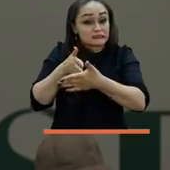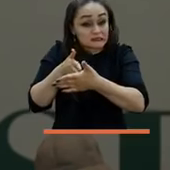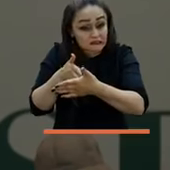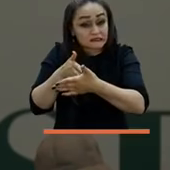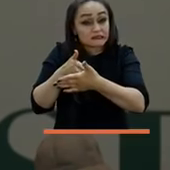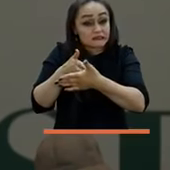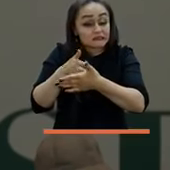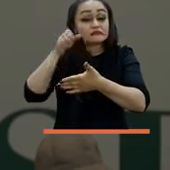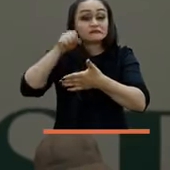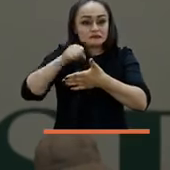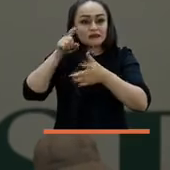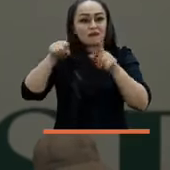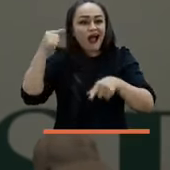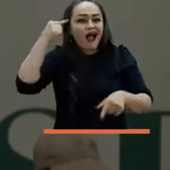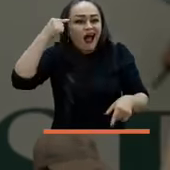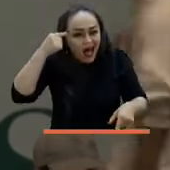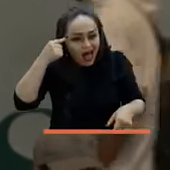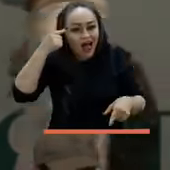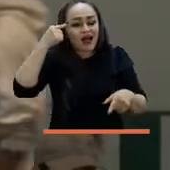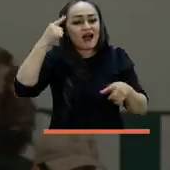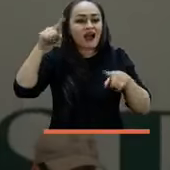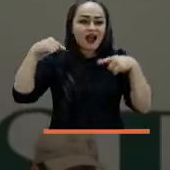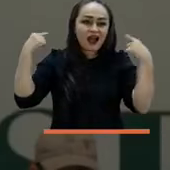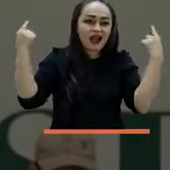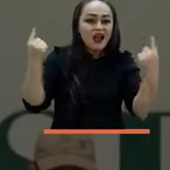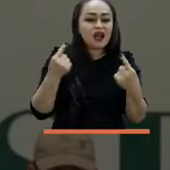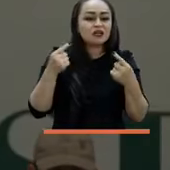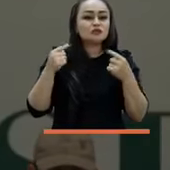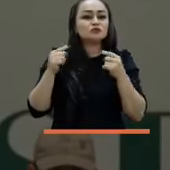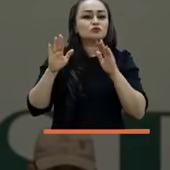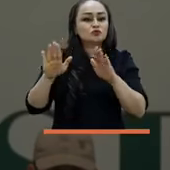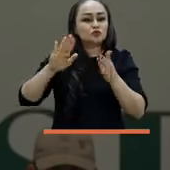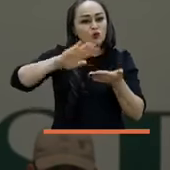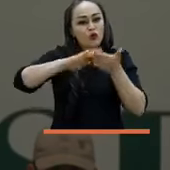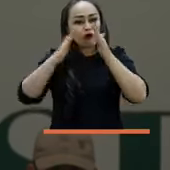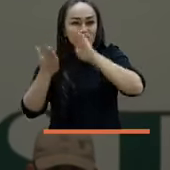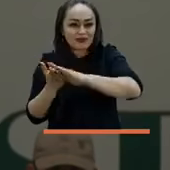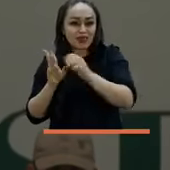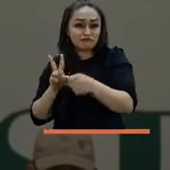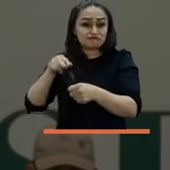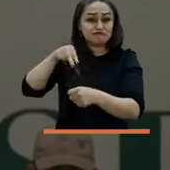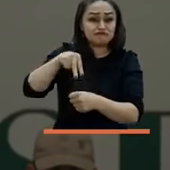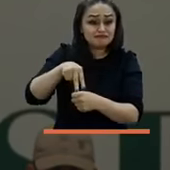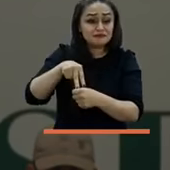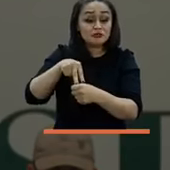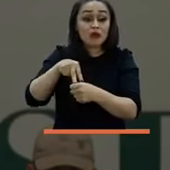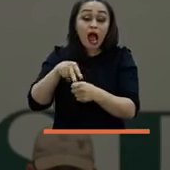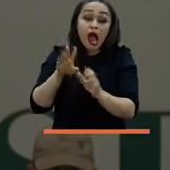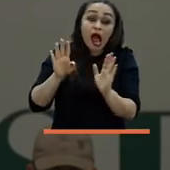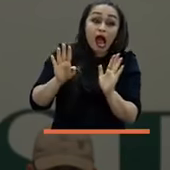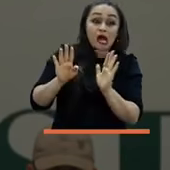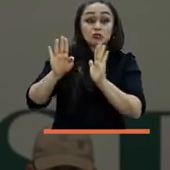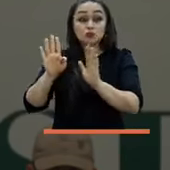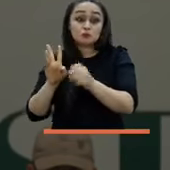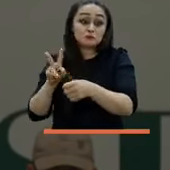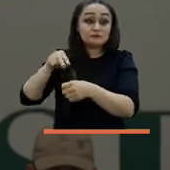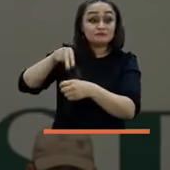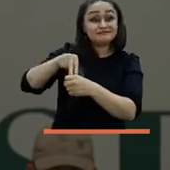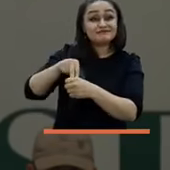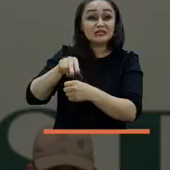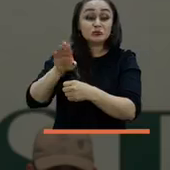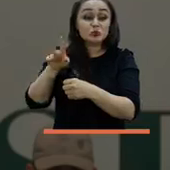también la estigmatización que hay sobre los sobre las comunidades indígenas a no es que como el indígena